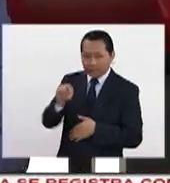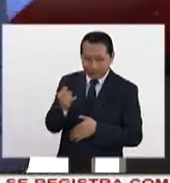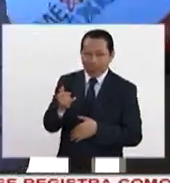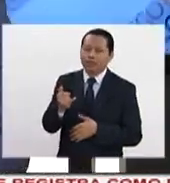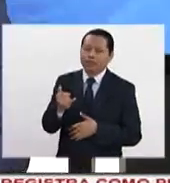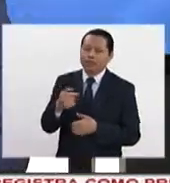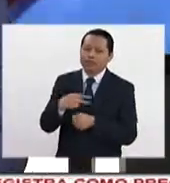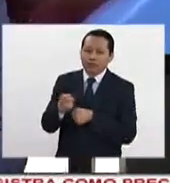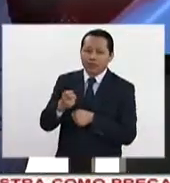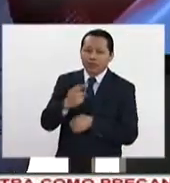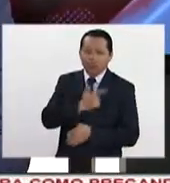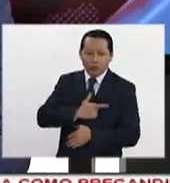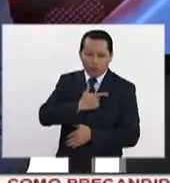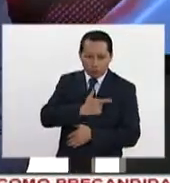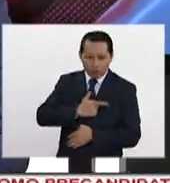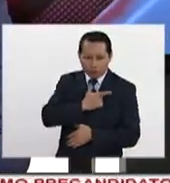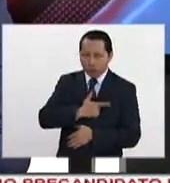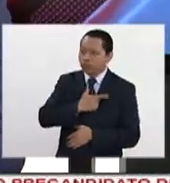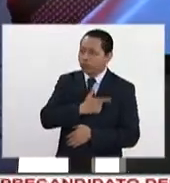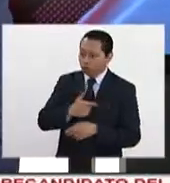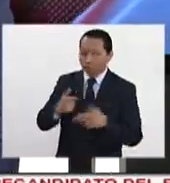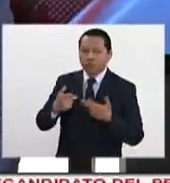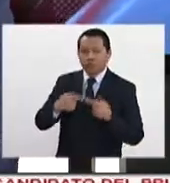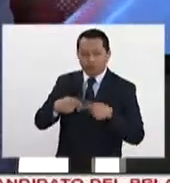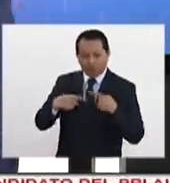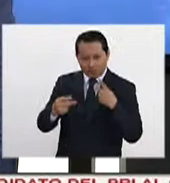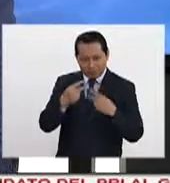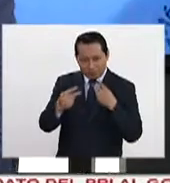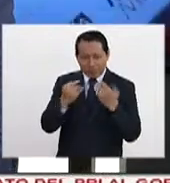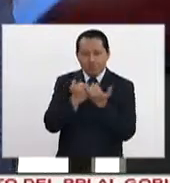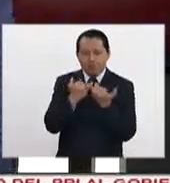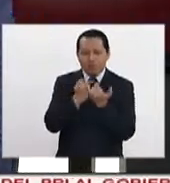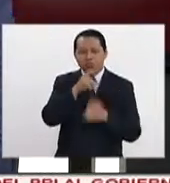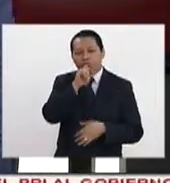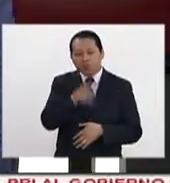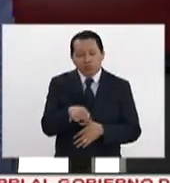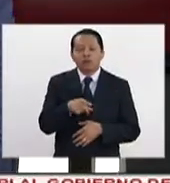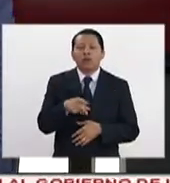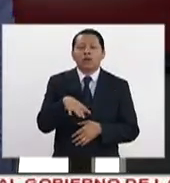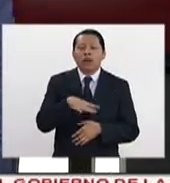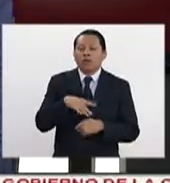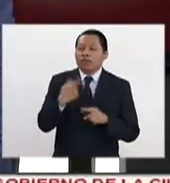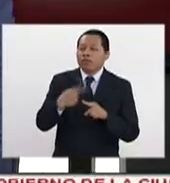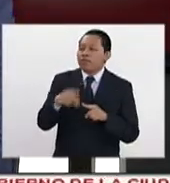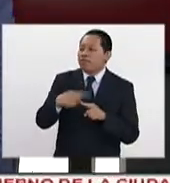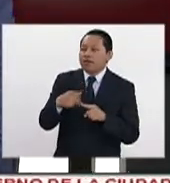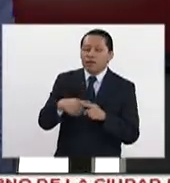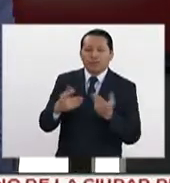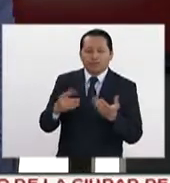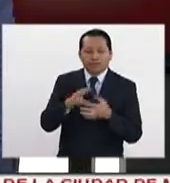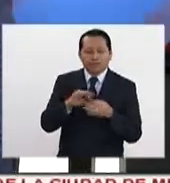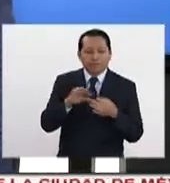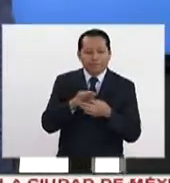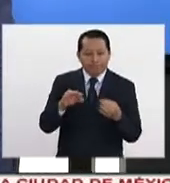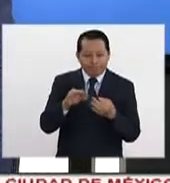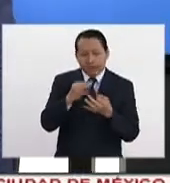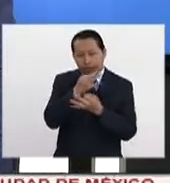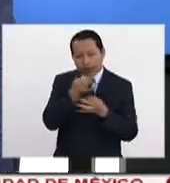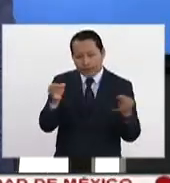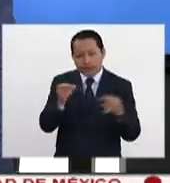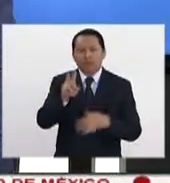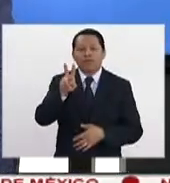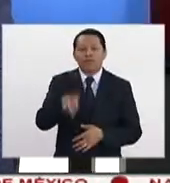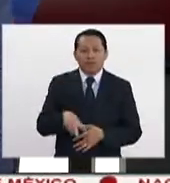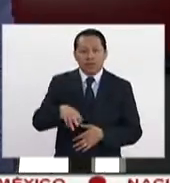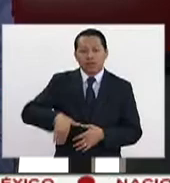estar aquí contigo y con tu audiencia. Pues bueno, hay varias implicaciones acerca de este anuncio. Evidentemente, sí,